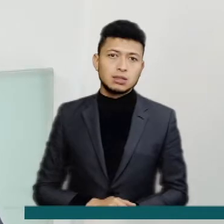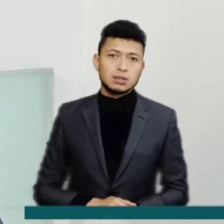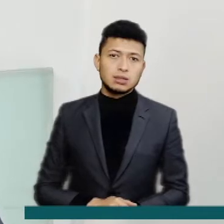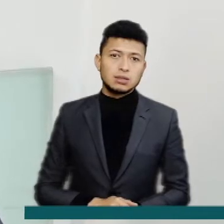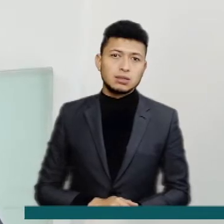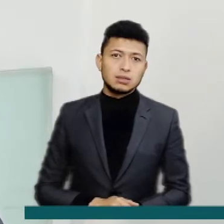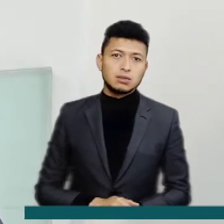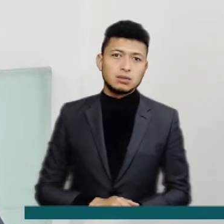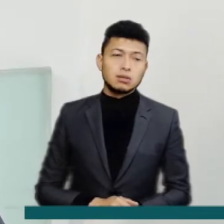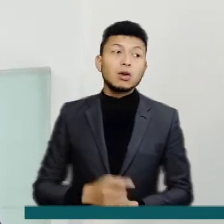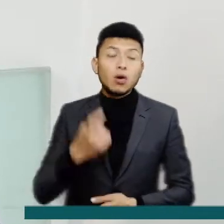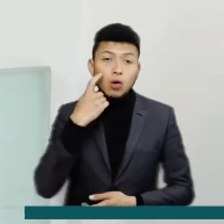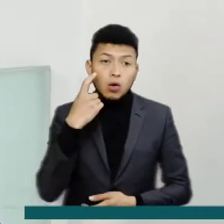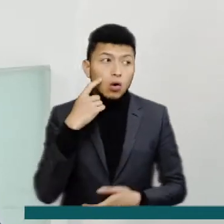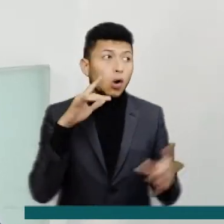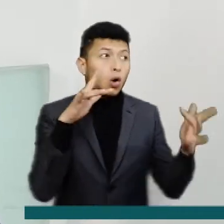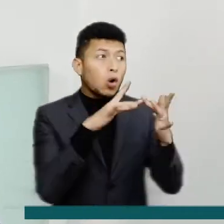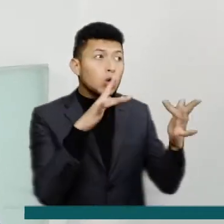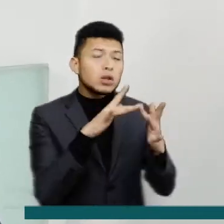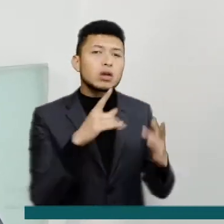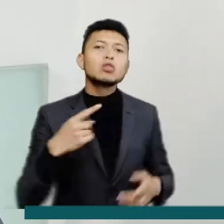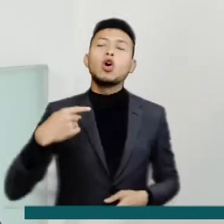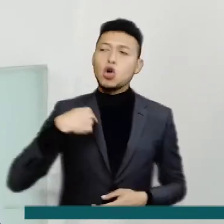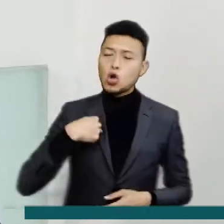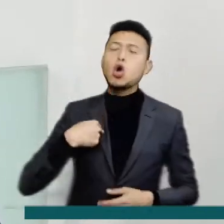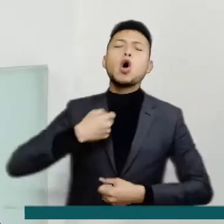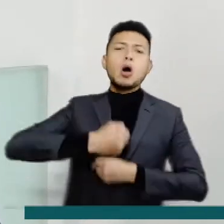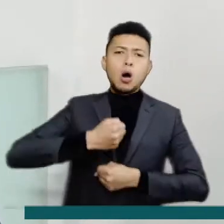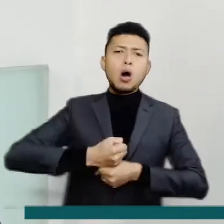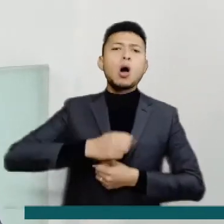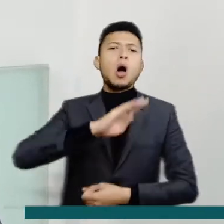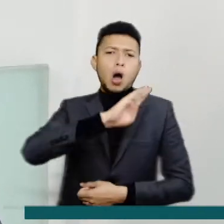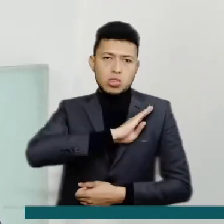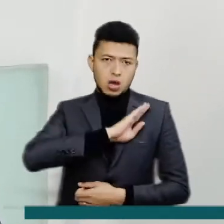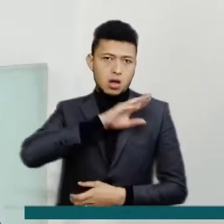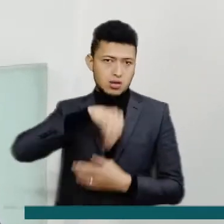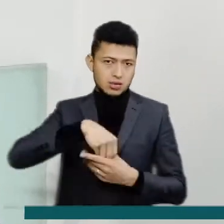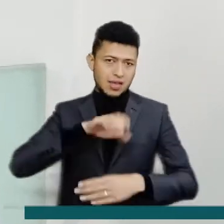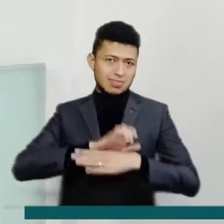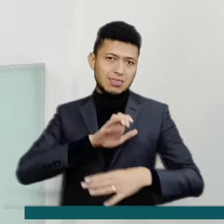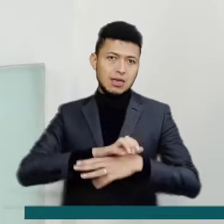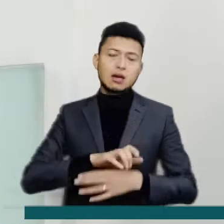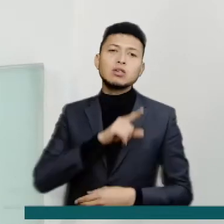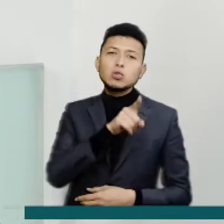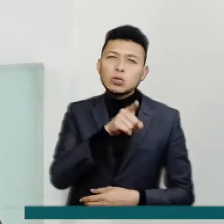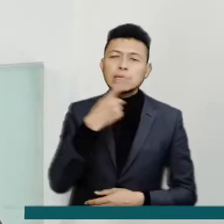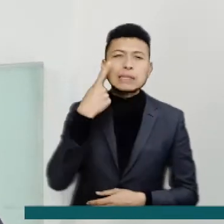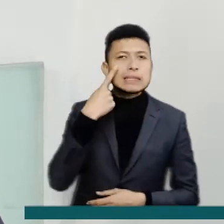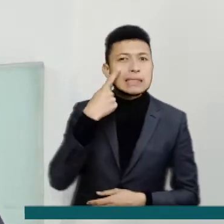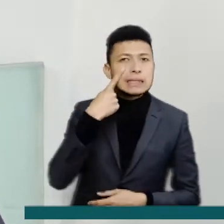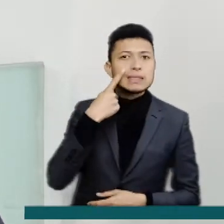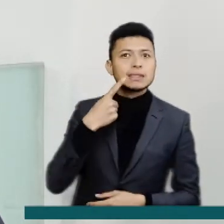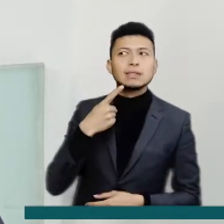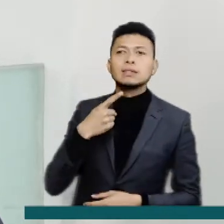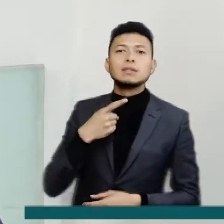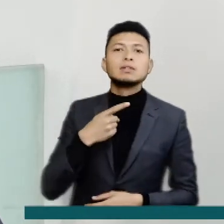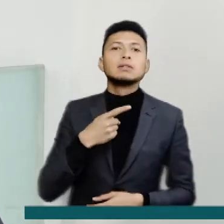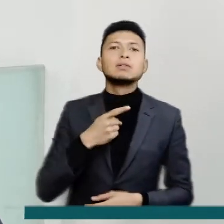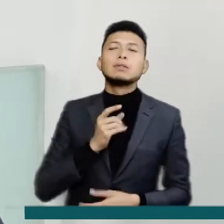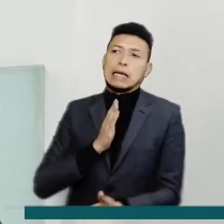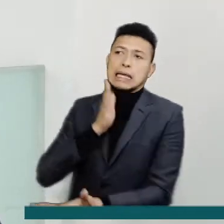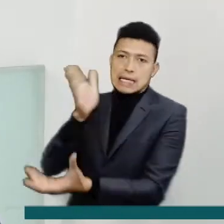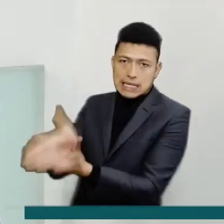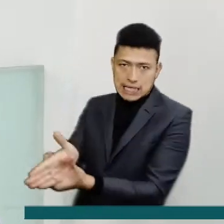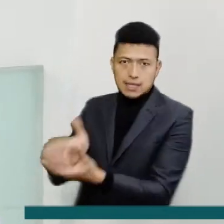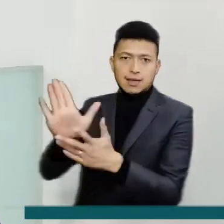en que los contacten, haciéndose pasar por funcionarios públicos de entidades del municipio, para que se acerquen a la entidad